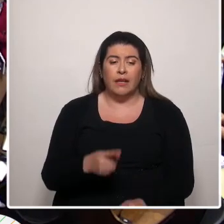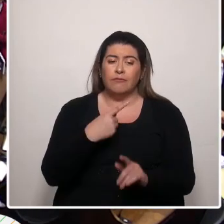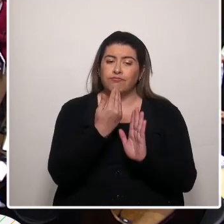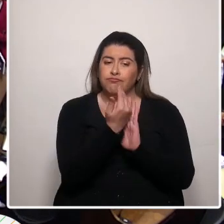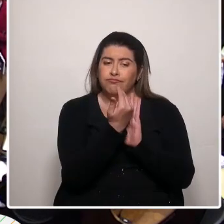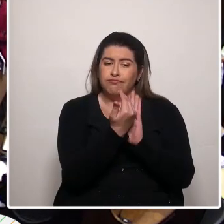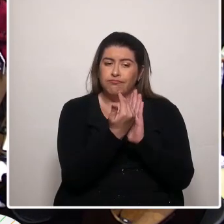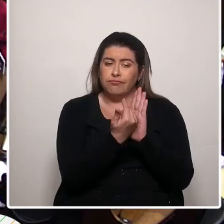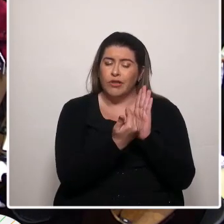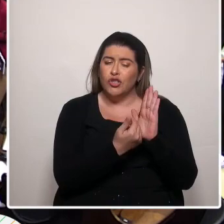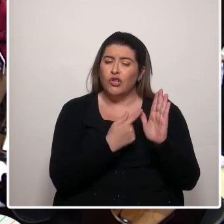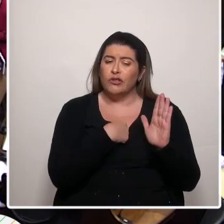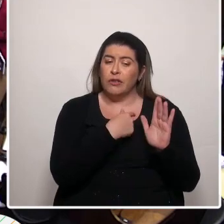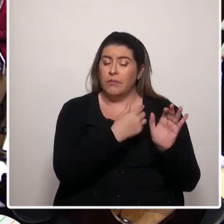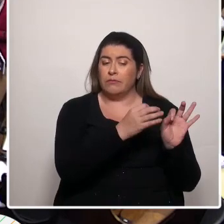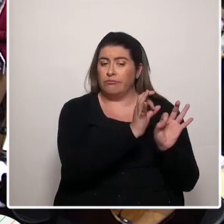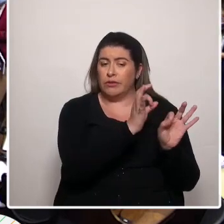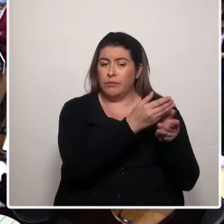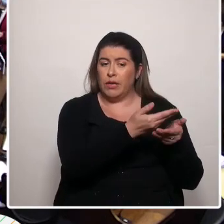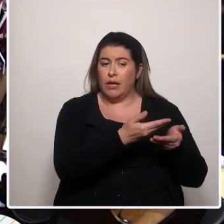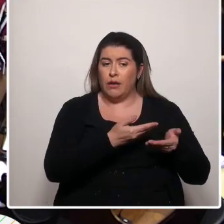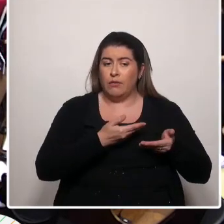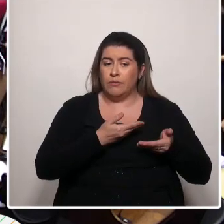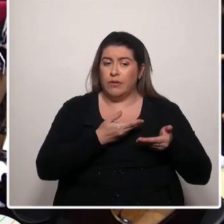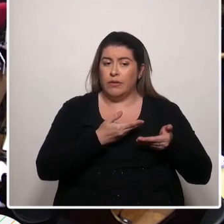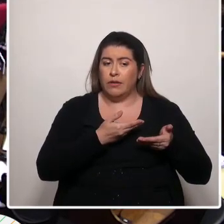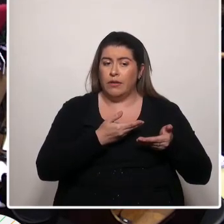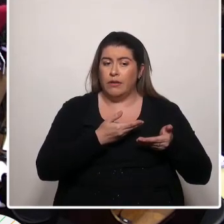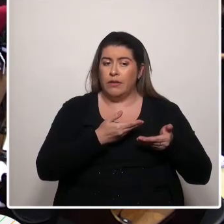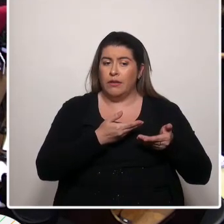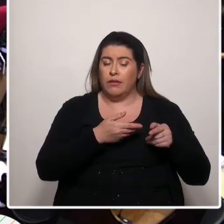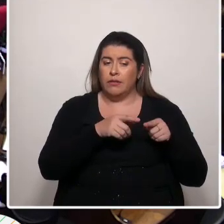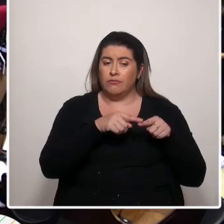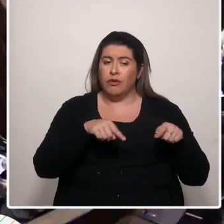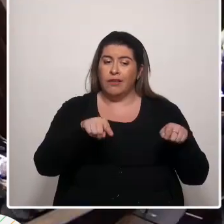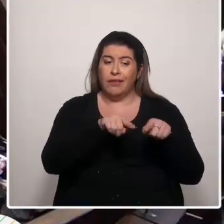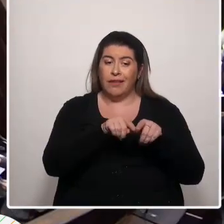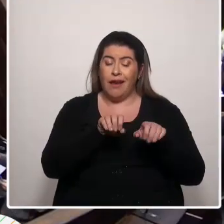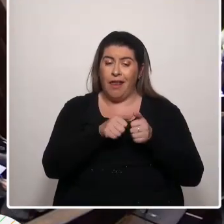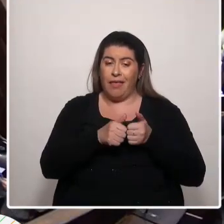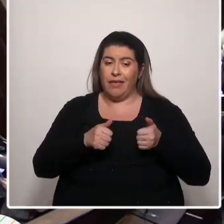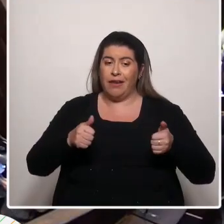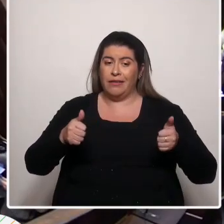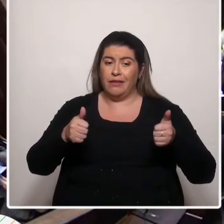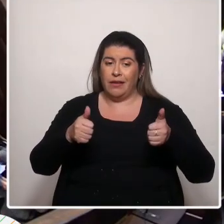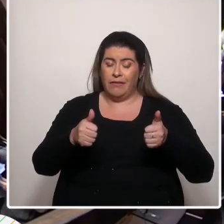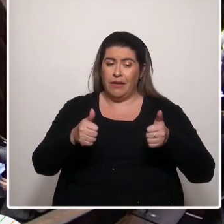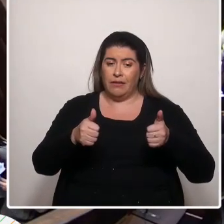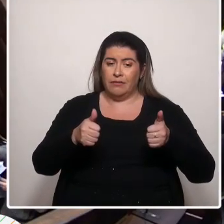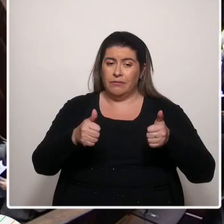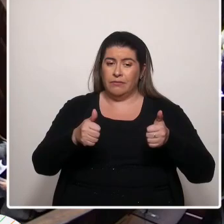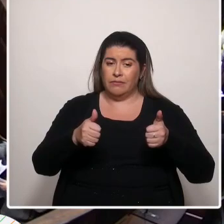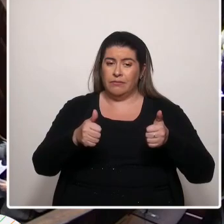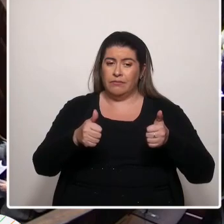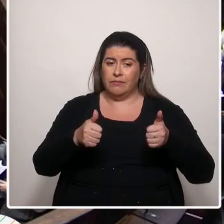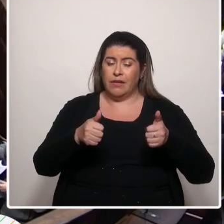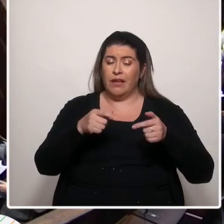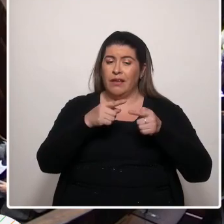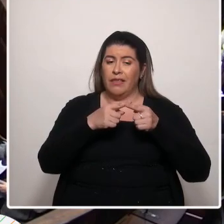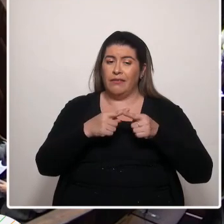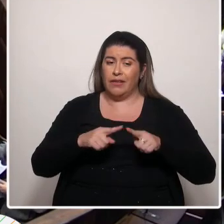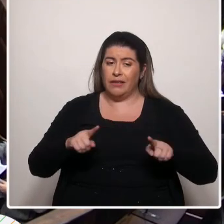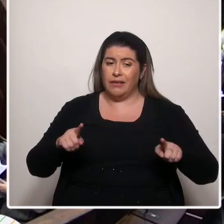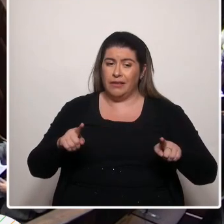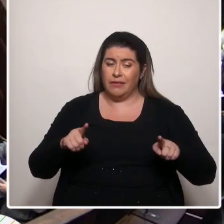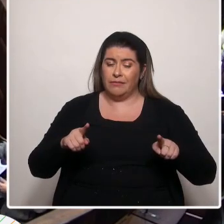instrucciones que yo tengo, la inteligencia que tiene la mesa de la convención es distinta.